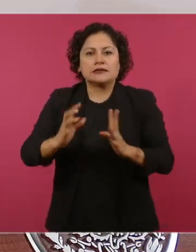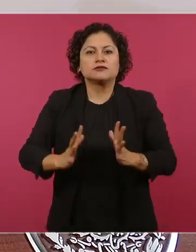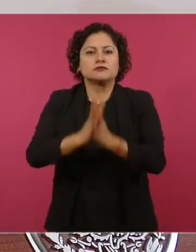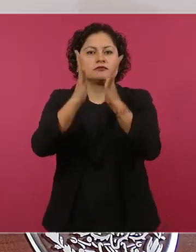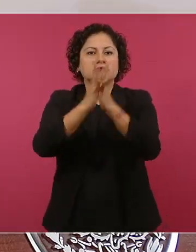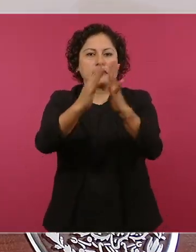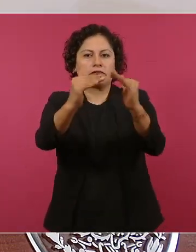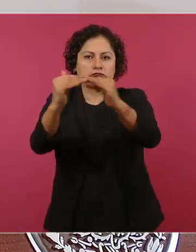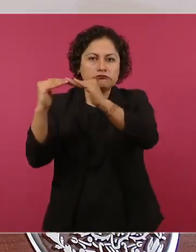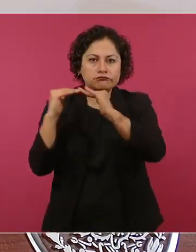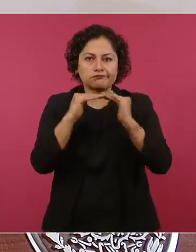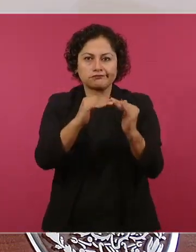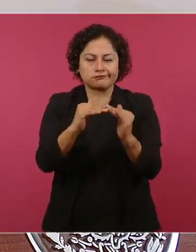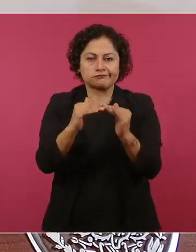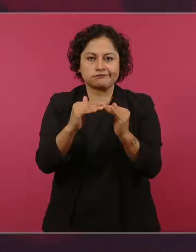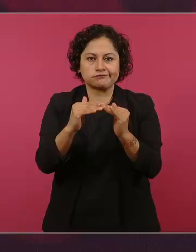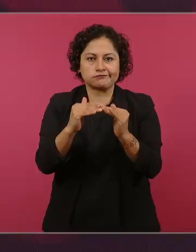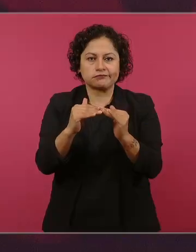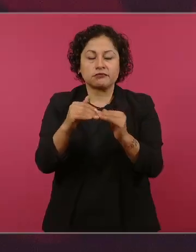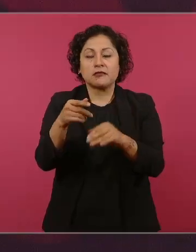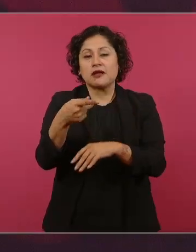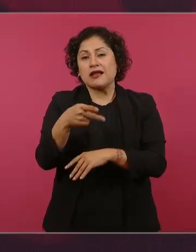hay